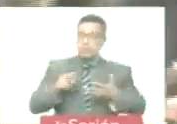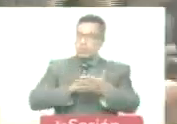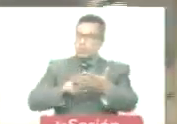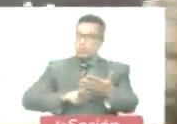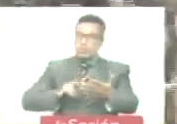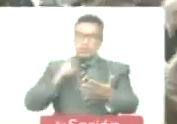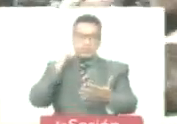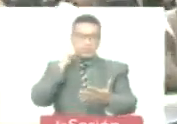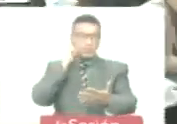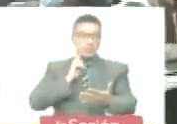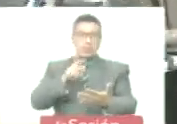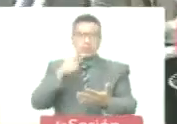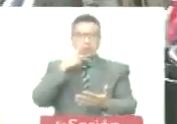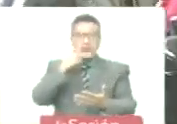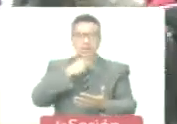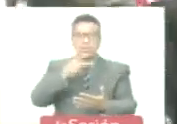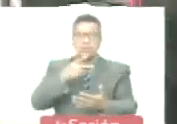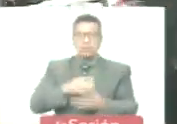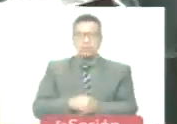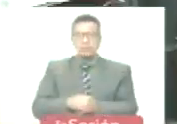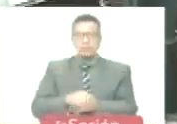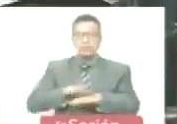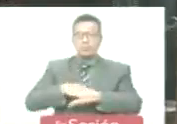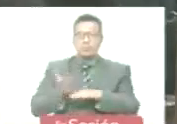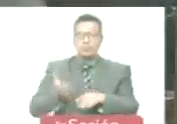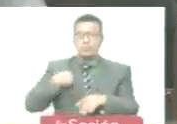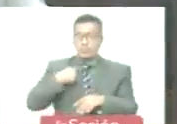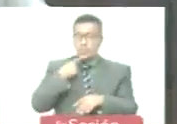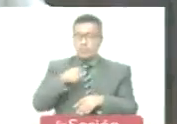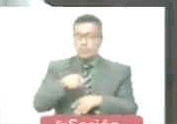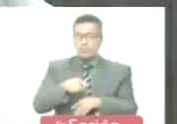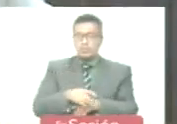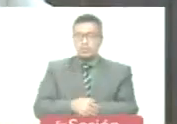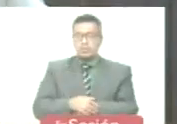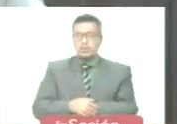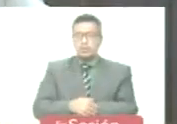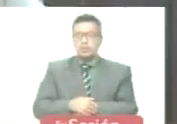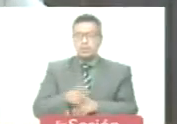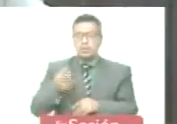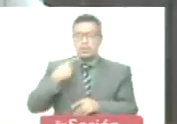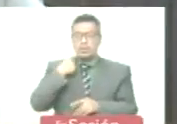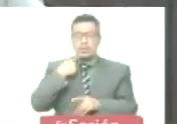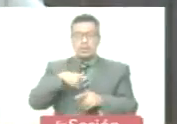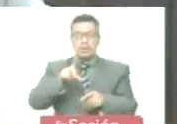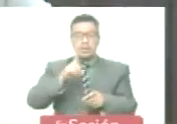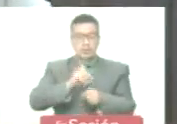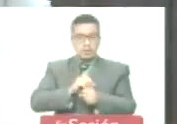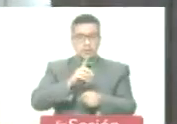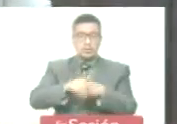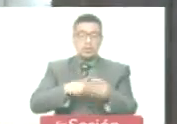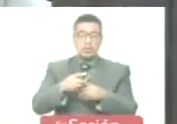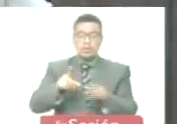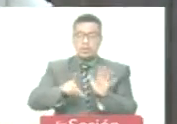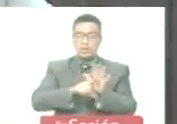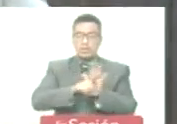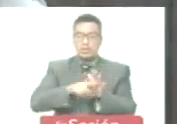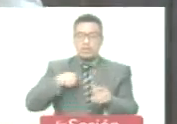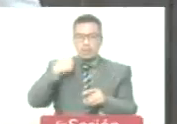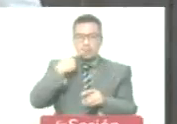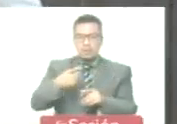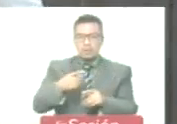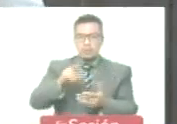Bolívar para actos políticos. Porque si sería así, pues entonces estaríamos violando la ley. El día que veamos, una